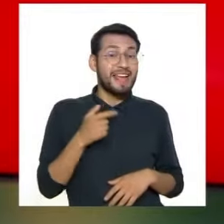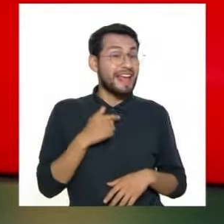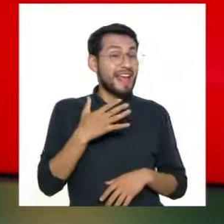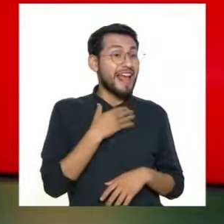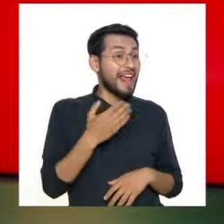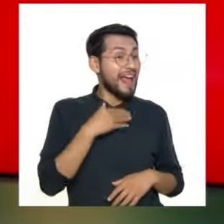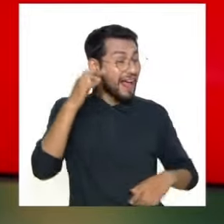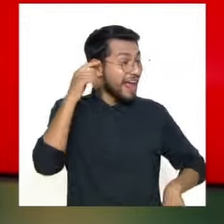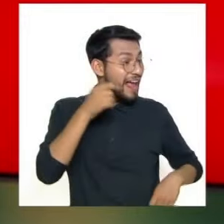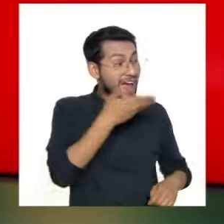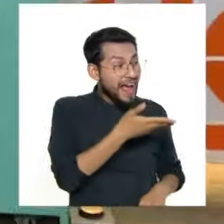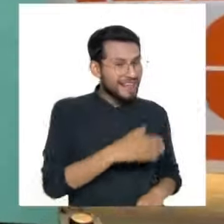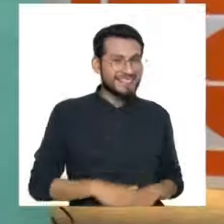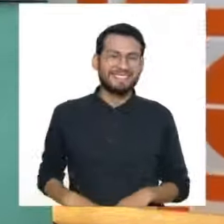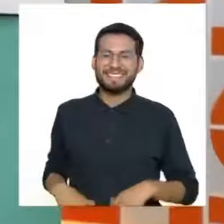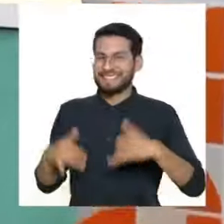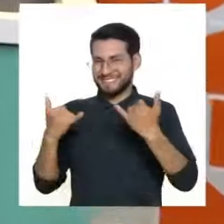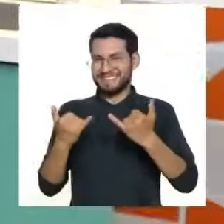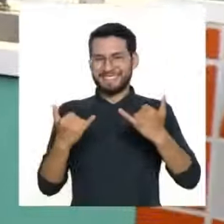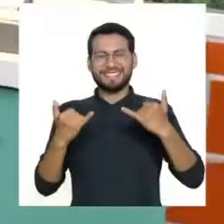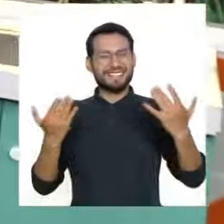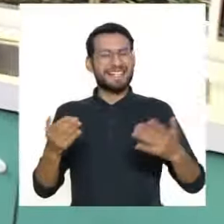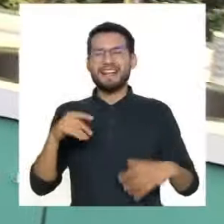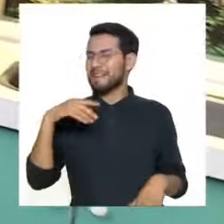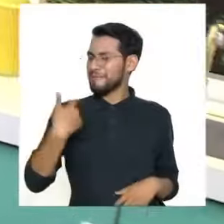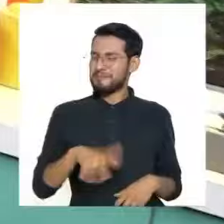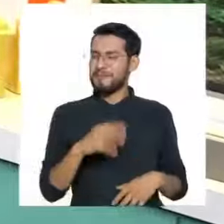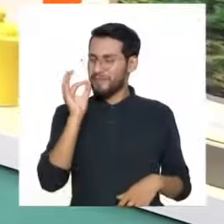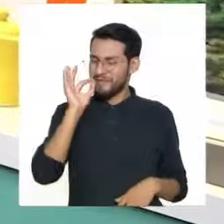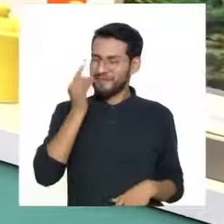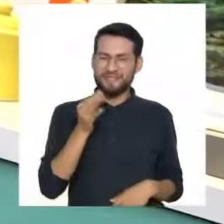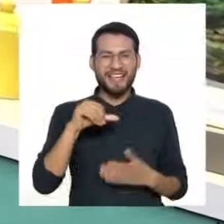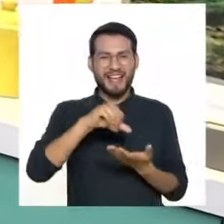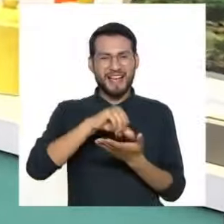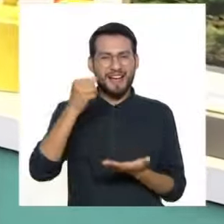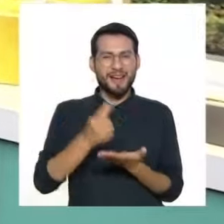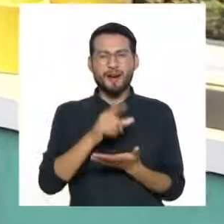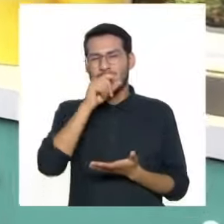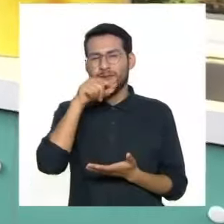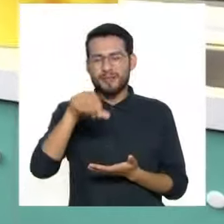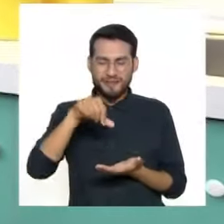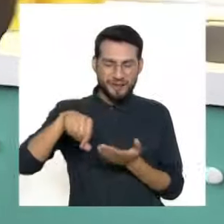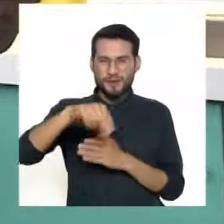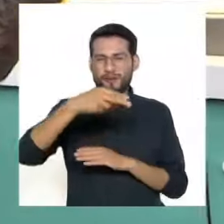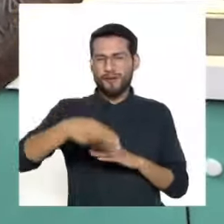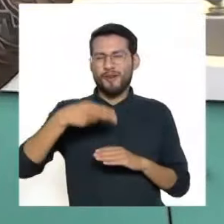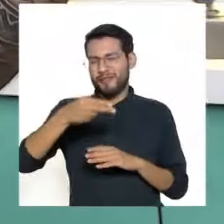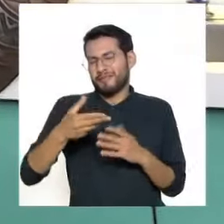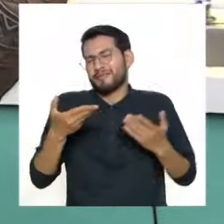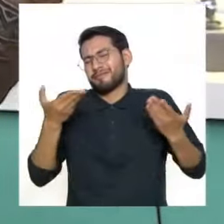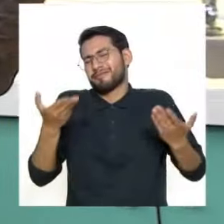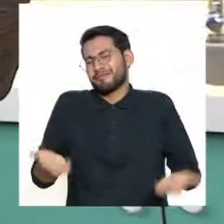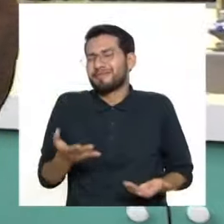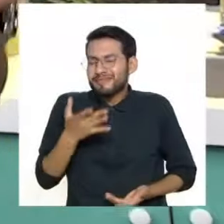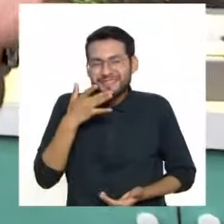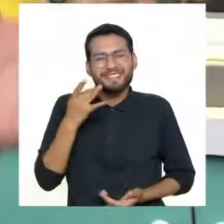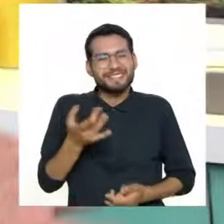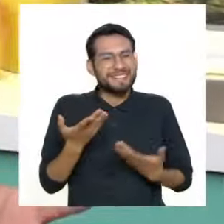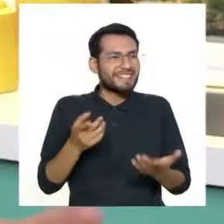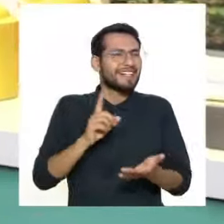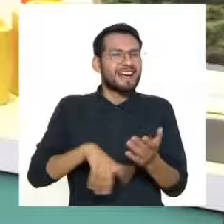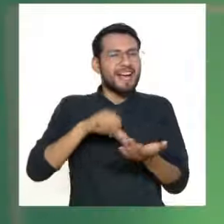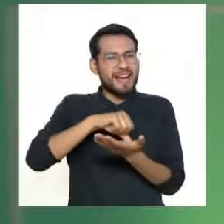favoritos pisu el día de hoy tenemos un plato que no tiene pierde arroz con pollo con su cremita huancaína Quién no ha hecho Quién no